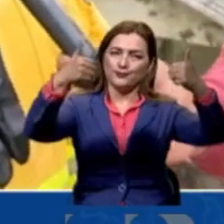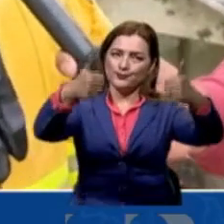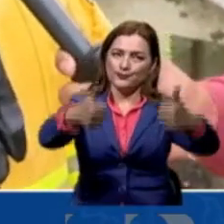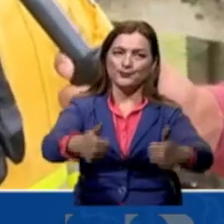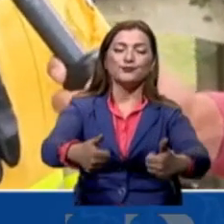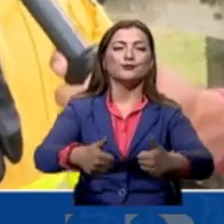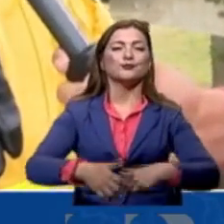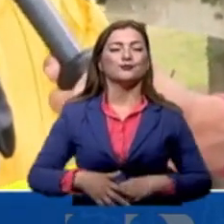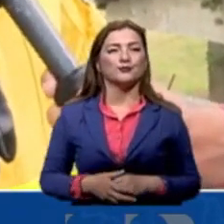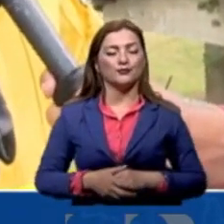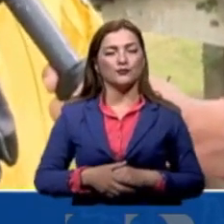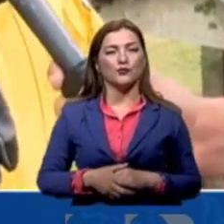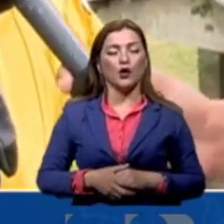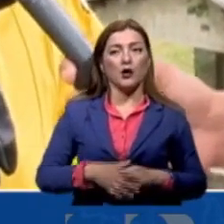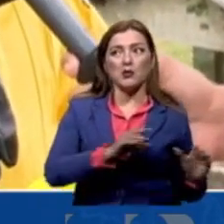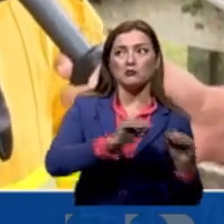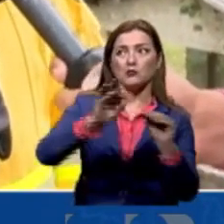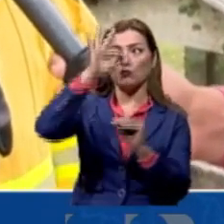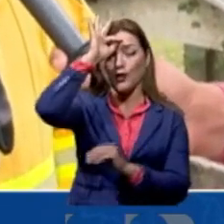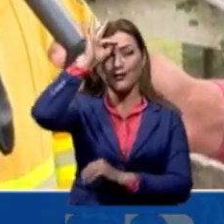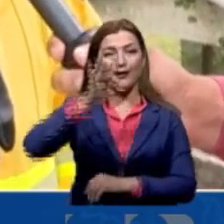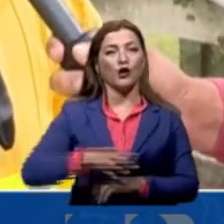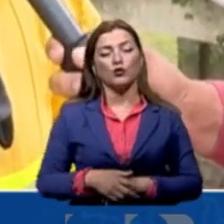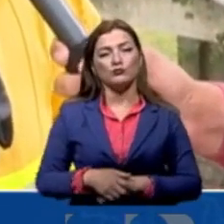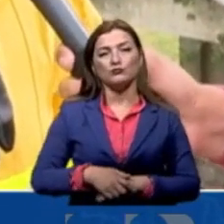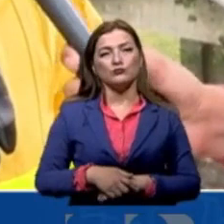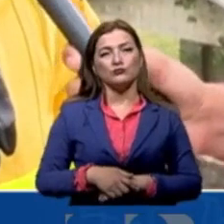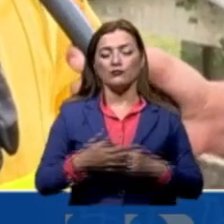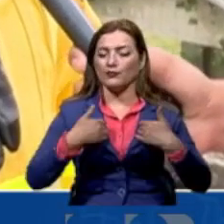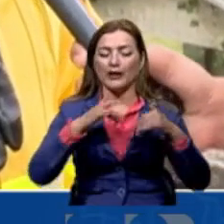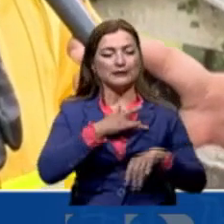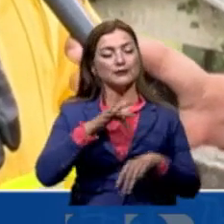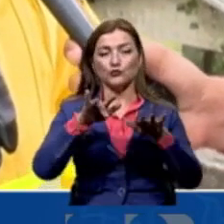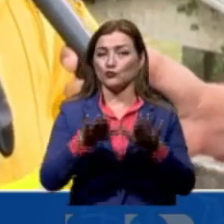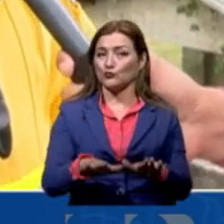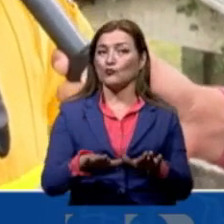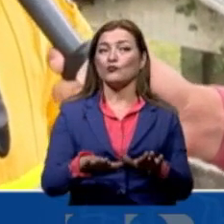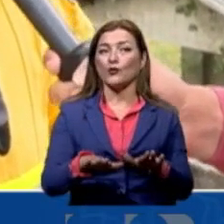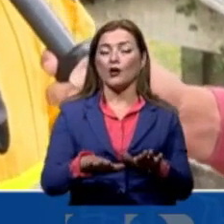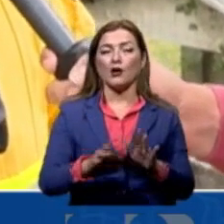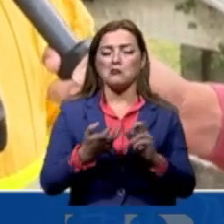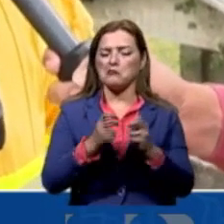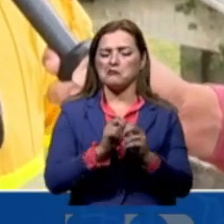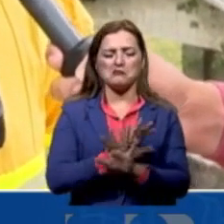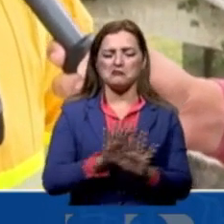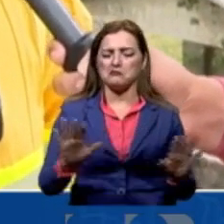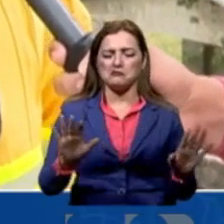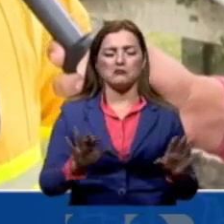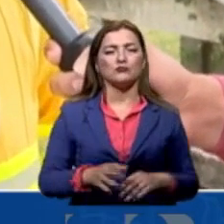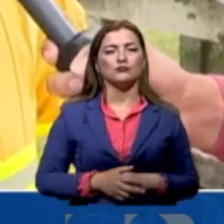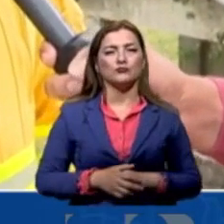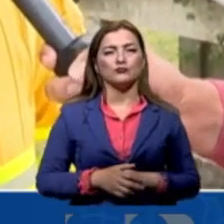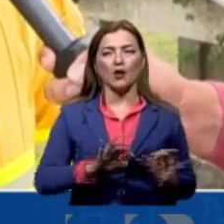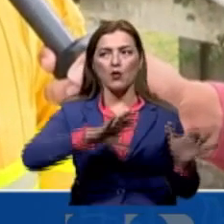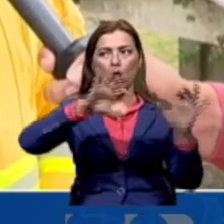fue necesario el traslado a ninguna casa de salud, estaban estables y no hubo mayor novedad con ellos. El problema del humo que estaba aquí en el